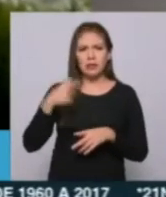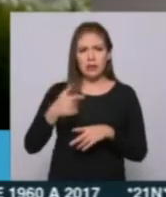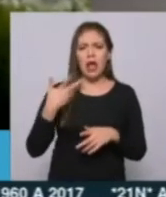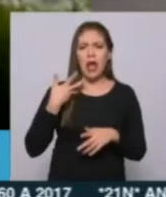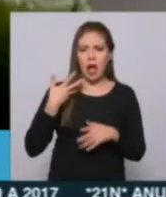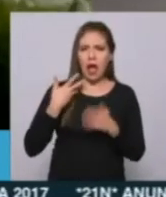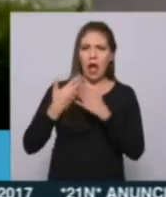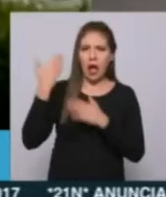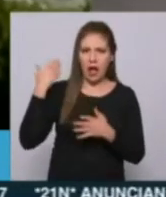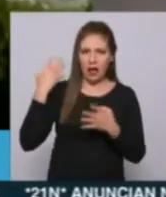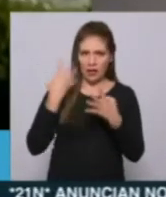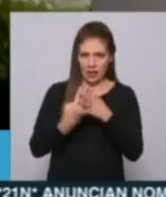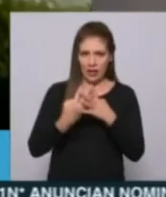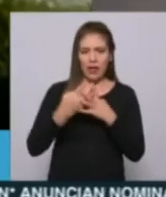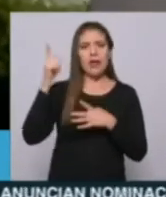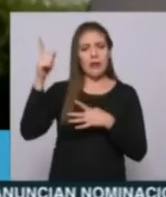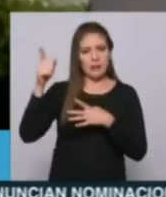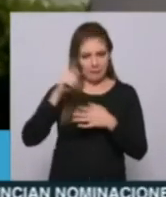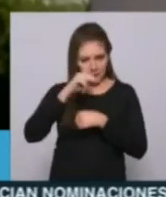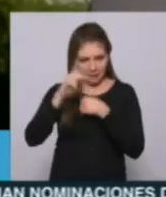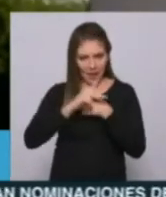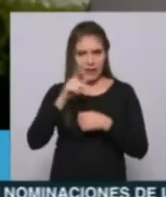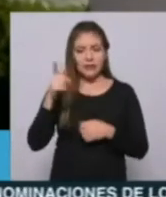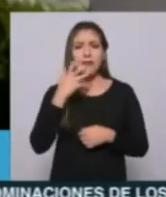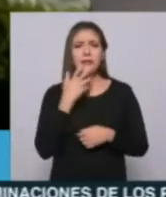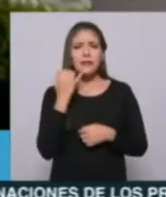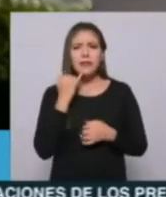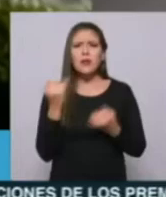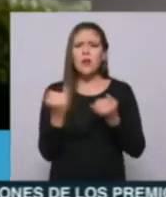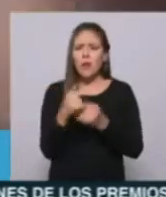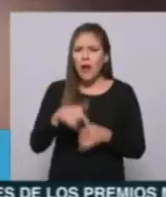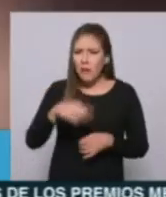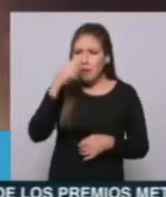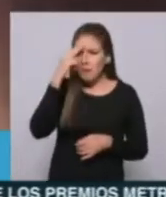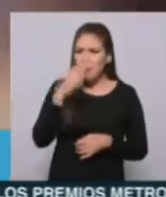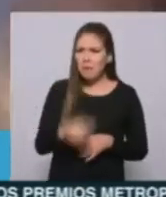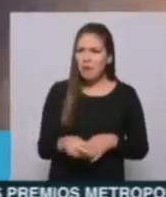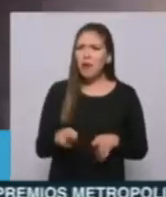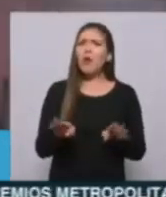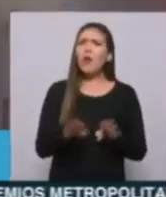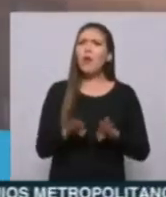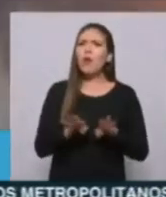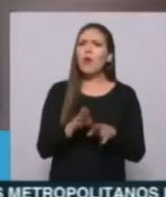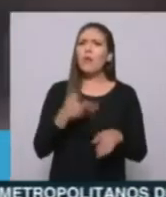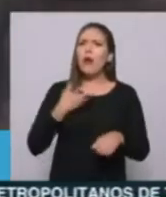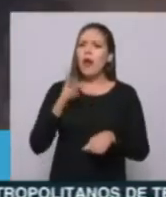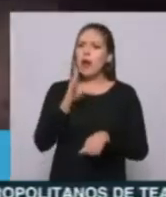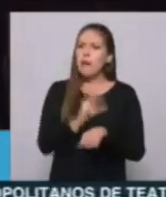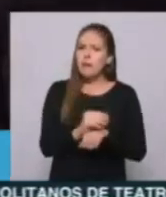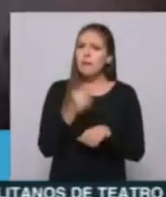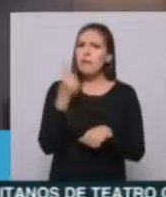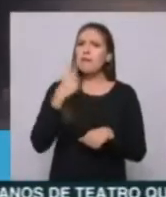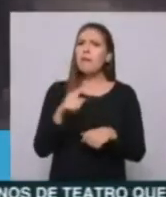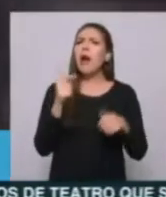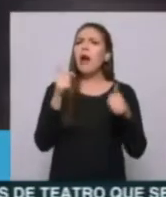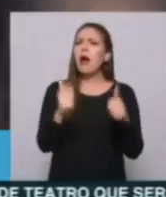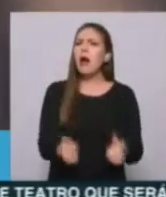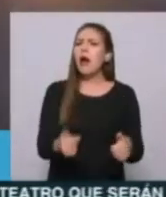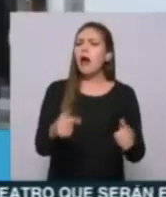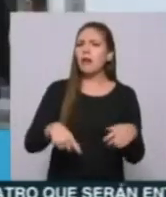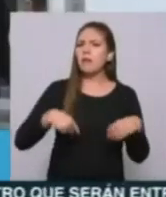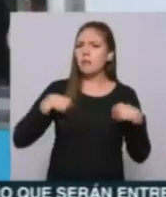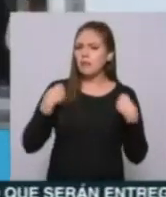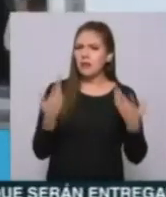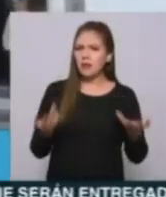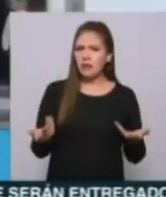sino también en México, pues contaran con un permiso de residencia? ¿Qué acaso no existen filtros para evitar este tipo de situaciones o